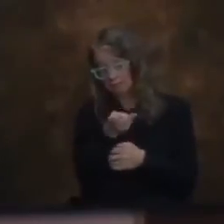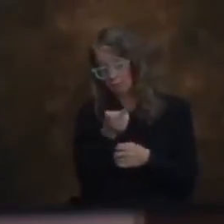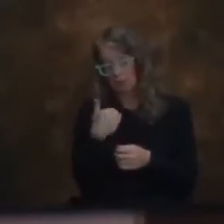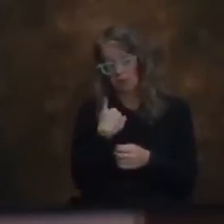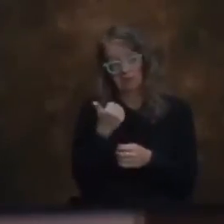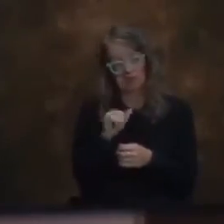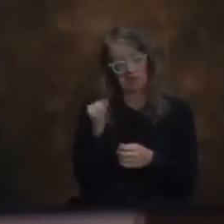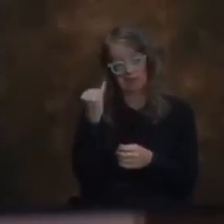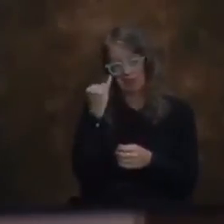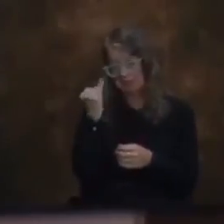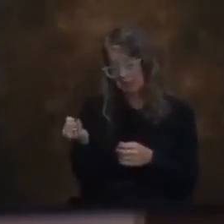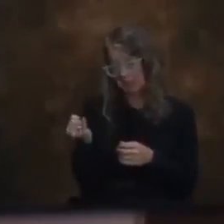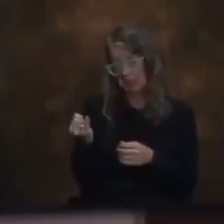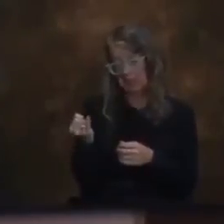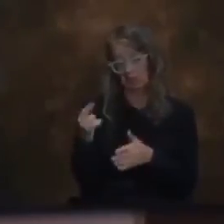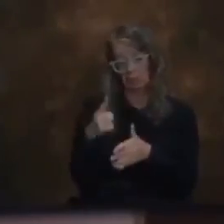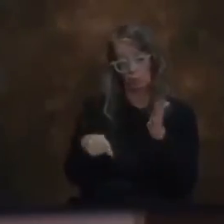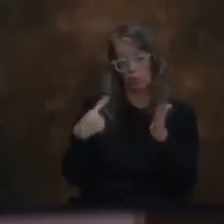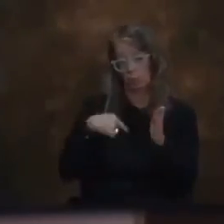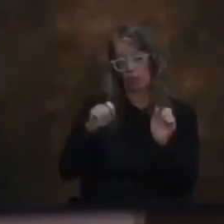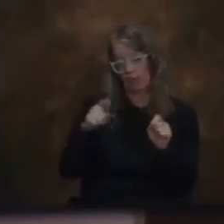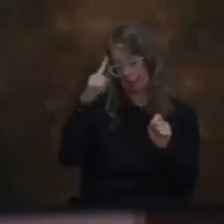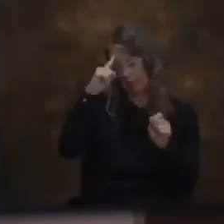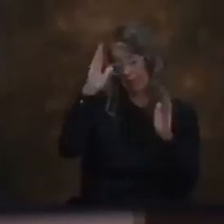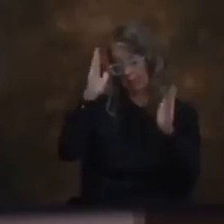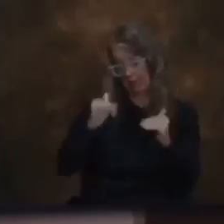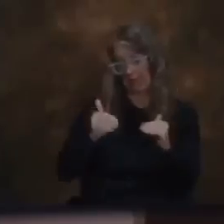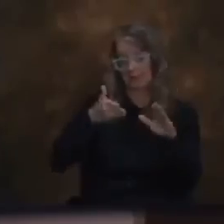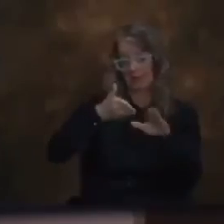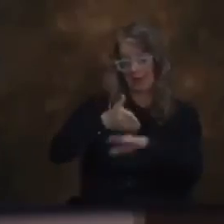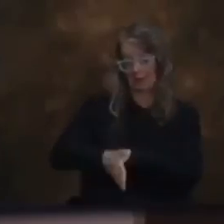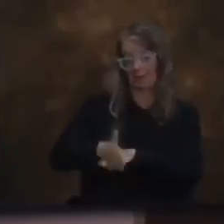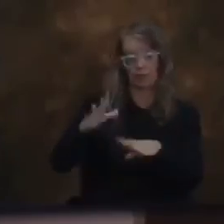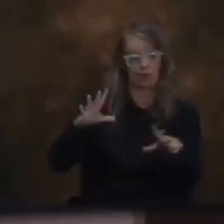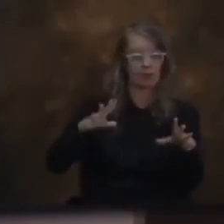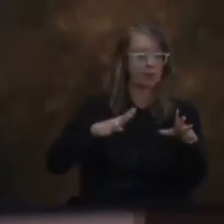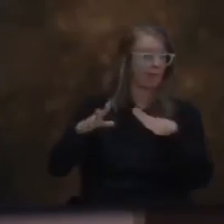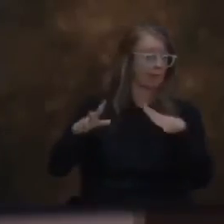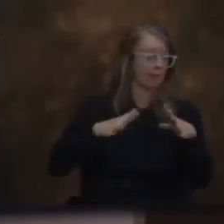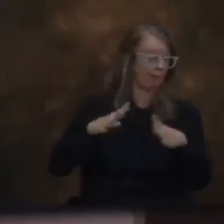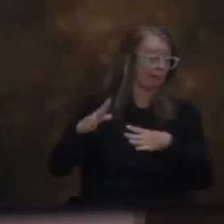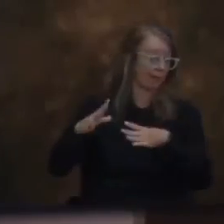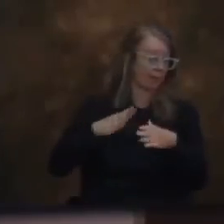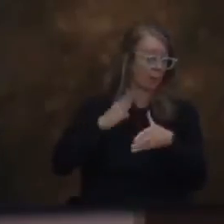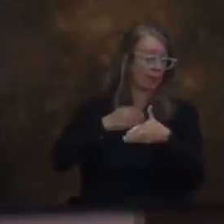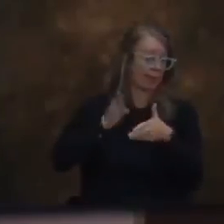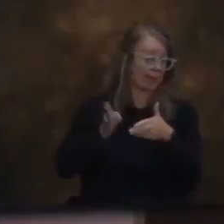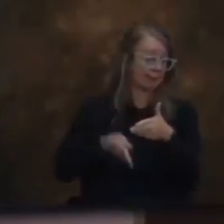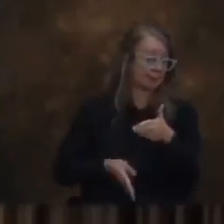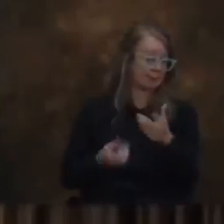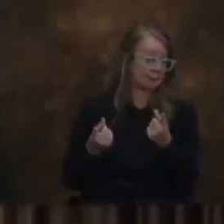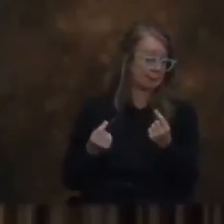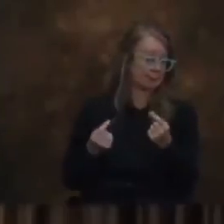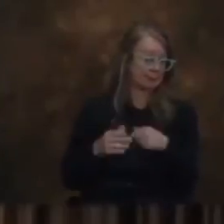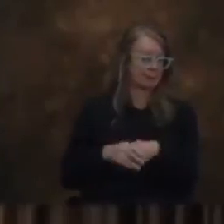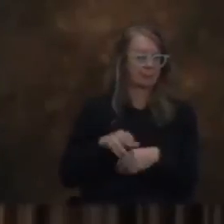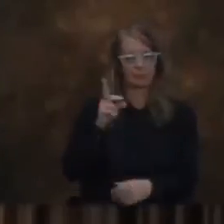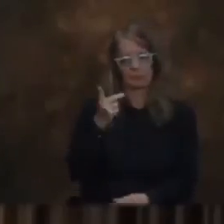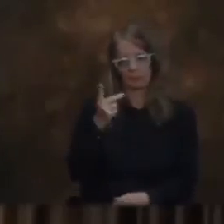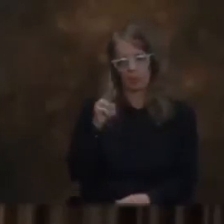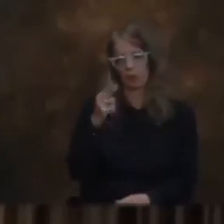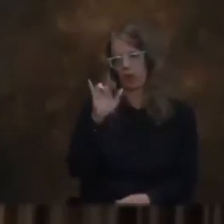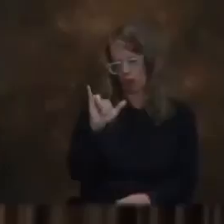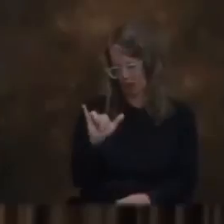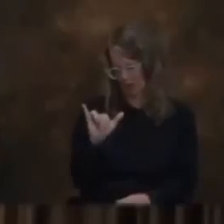específicamente después de otro día festivo cada día festivo que hemos vivido hasta ahora